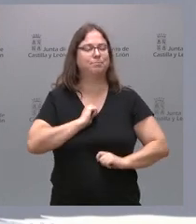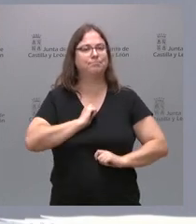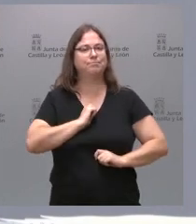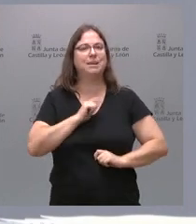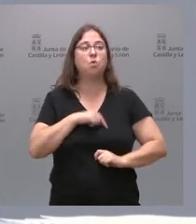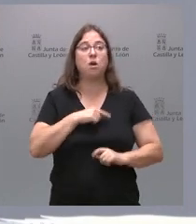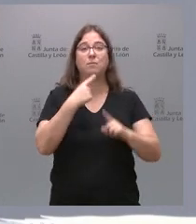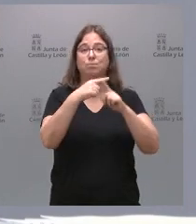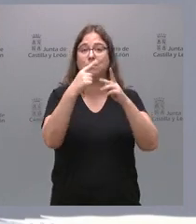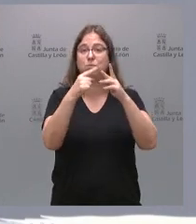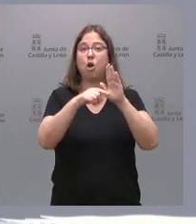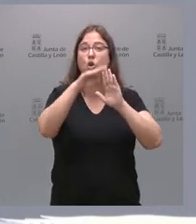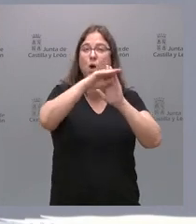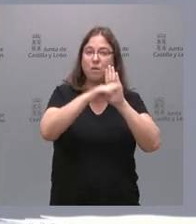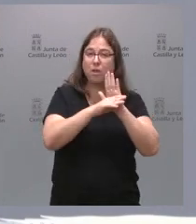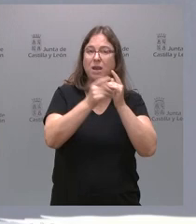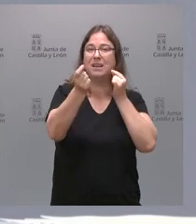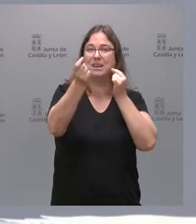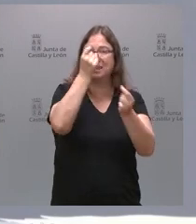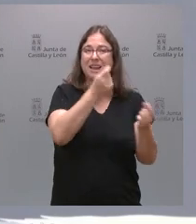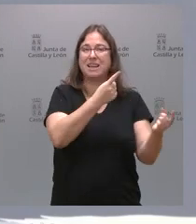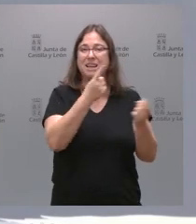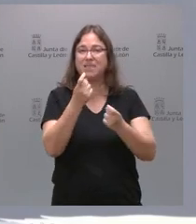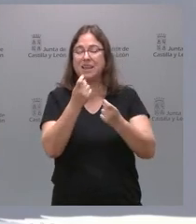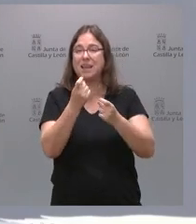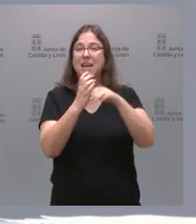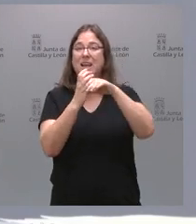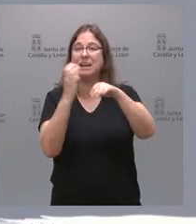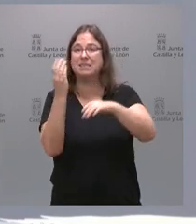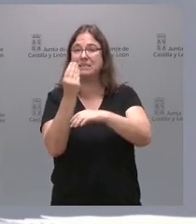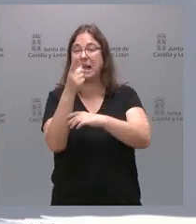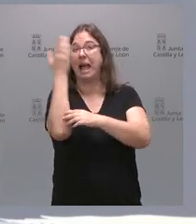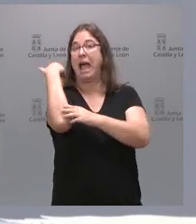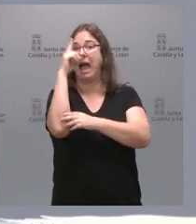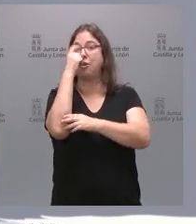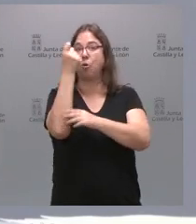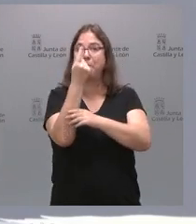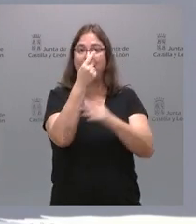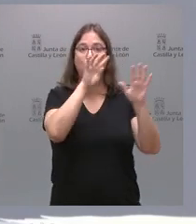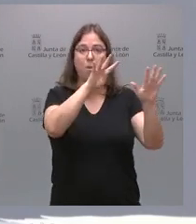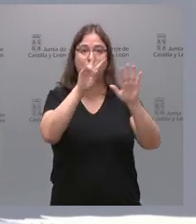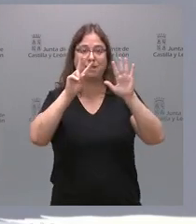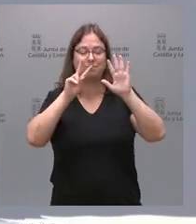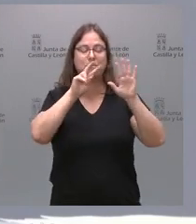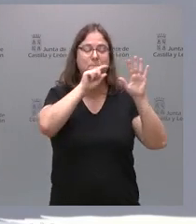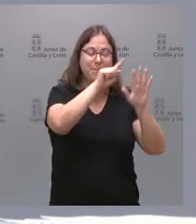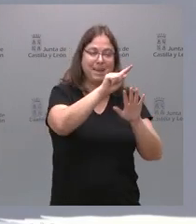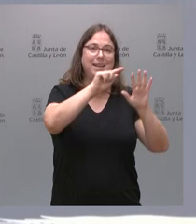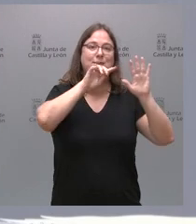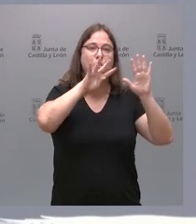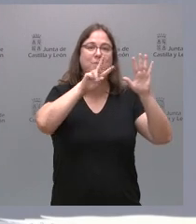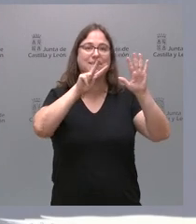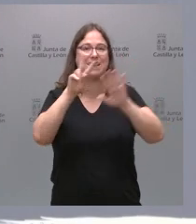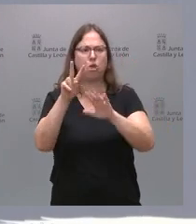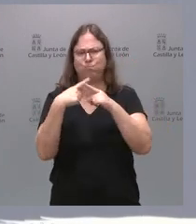muchas de las condiciones características y necesidades de año 1962 no sean hoy las que la sociedad requiere